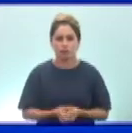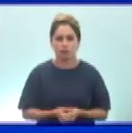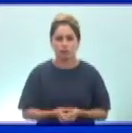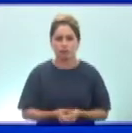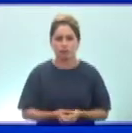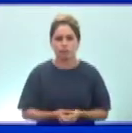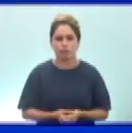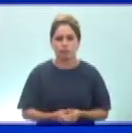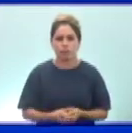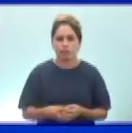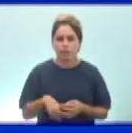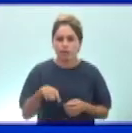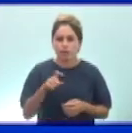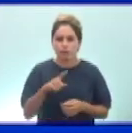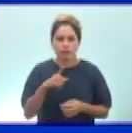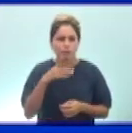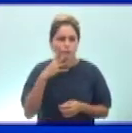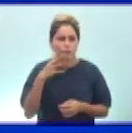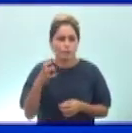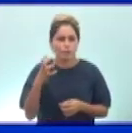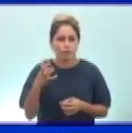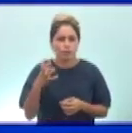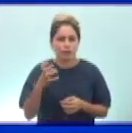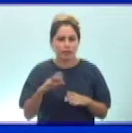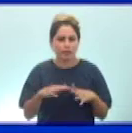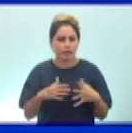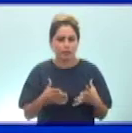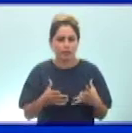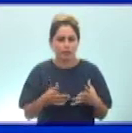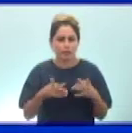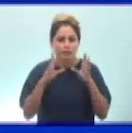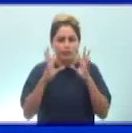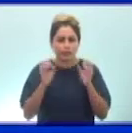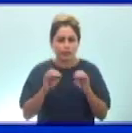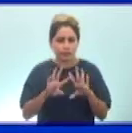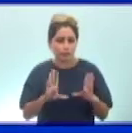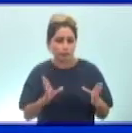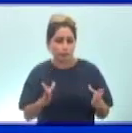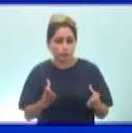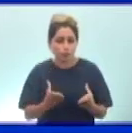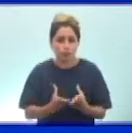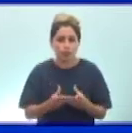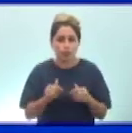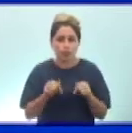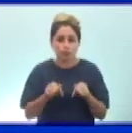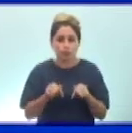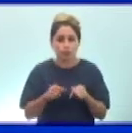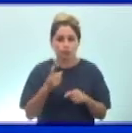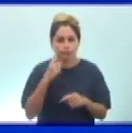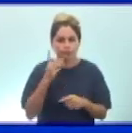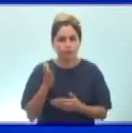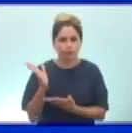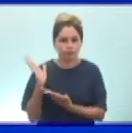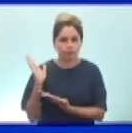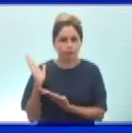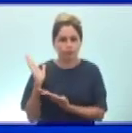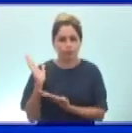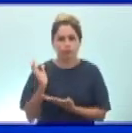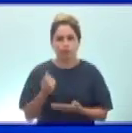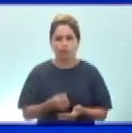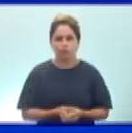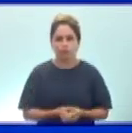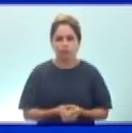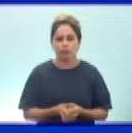Un concepto importante que deben dominar para entender la distribución electrónica es el concepto de orbital atómico. Ustedes se